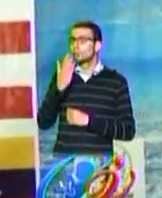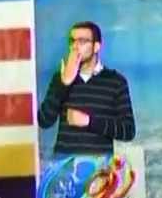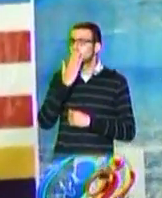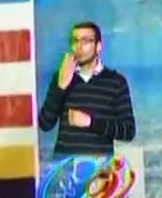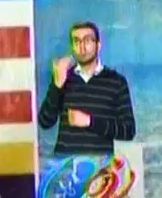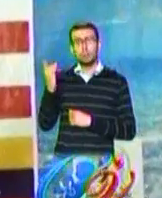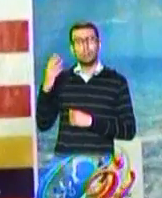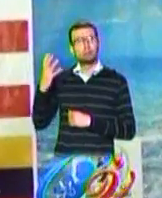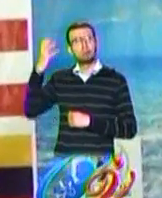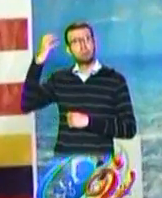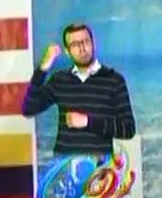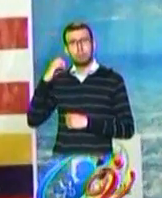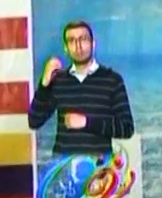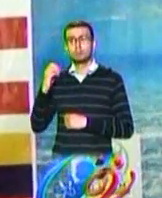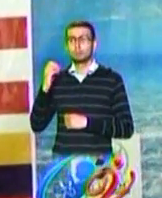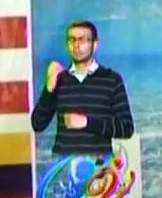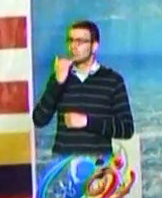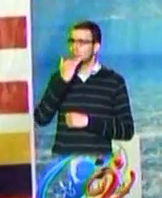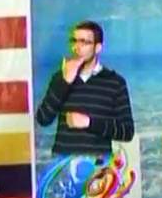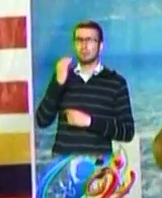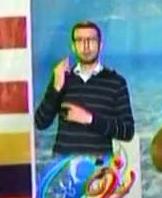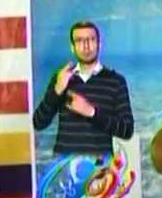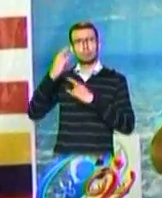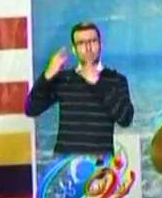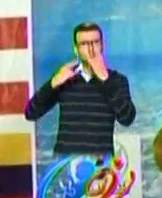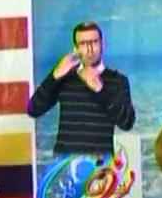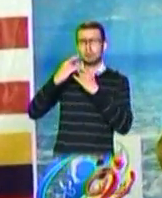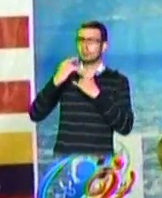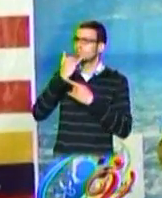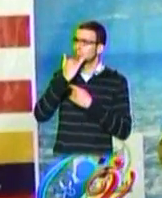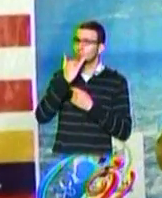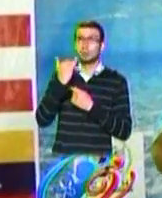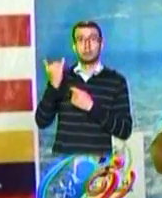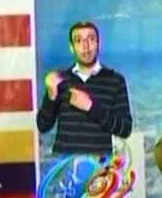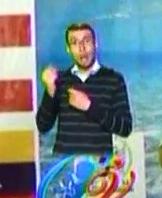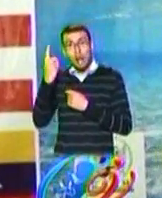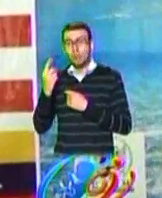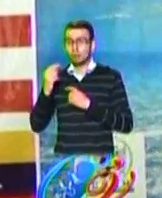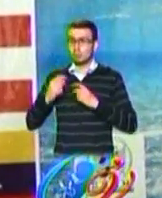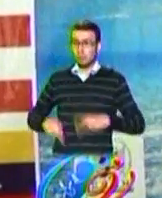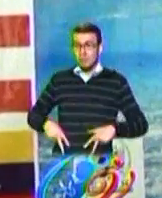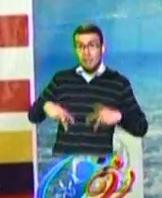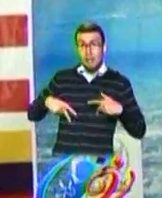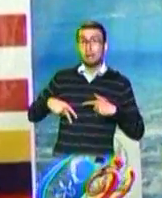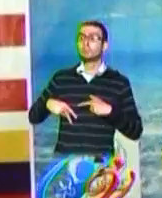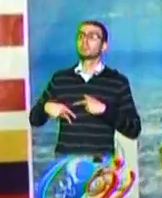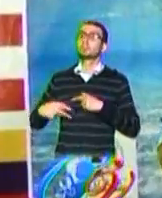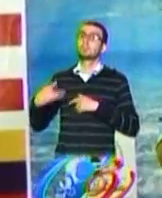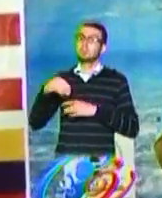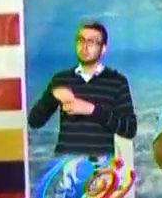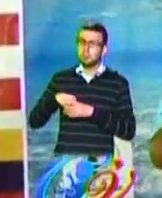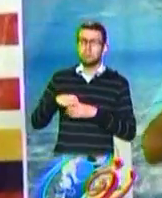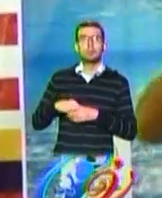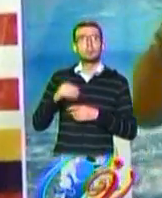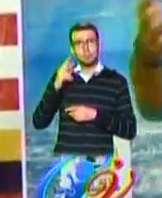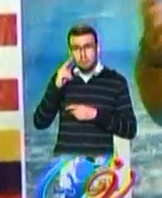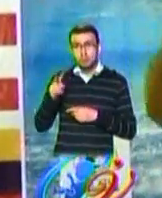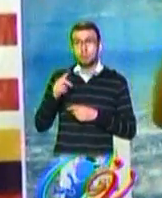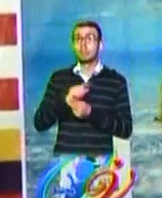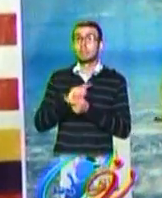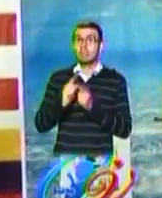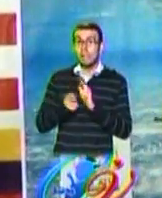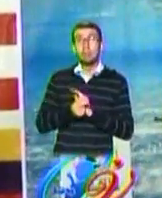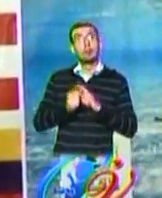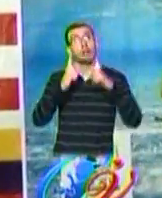es lo que está pasando a nivel universal, que de una u otra manera está afectando nuestra vida. Y acá vemos los cambios de luna llena,